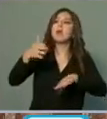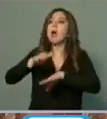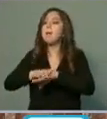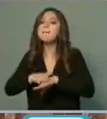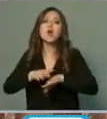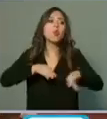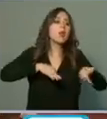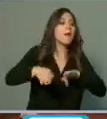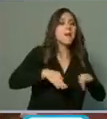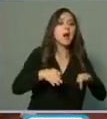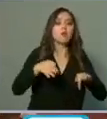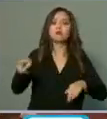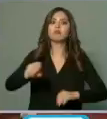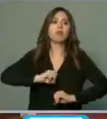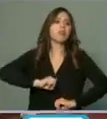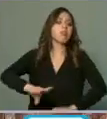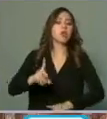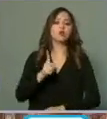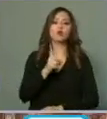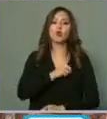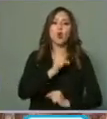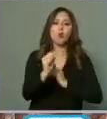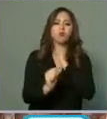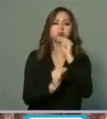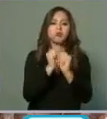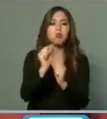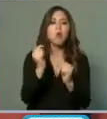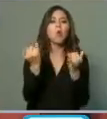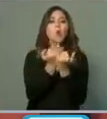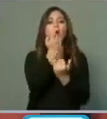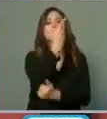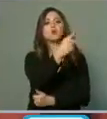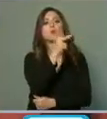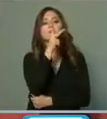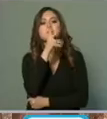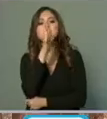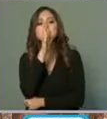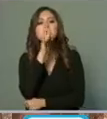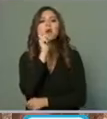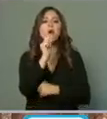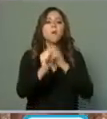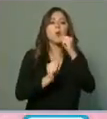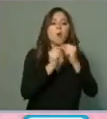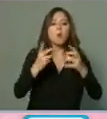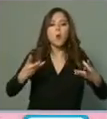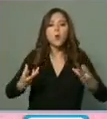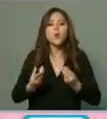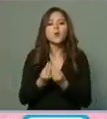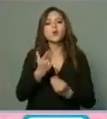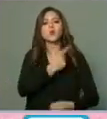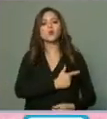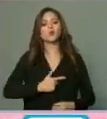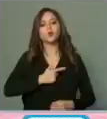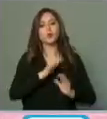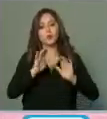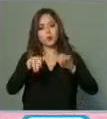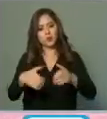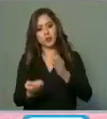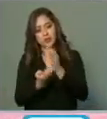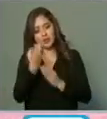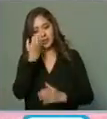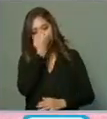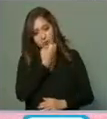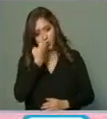no, ese es el momento de enfrentarlo. Entonces yo creo que también hacer la invitación a los papás que disfruten este proceso. Mira, tiene que ser la invitación a los